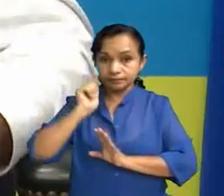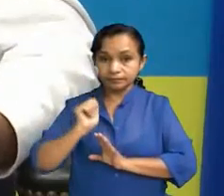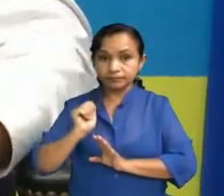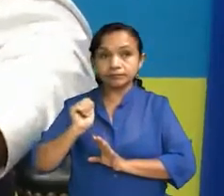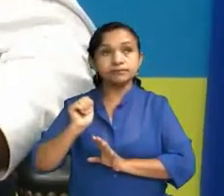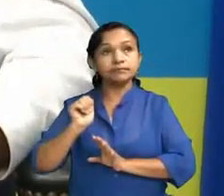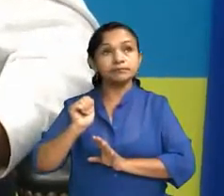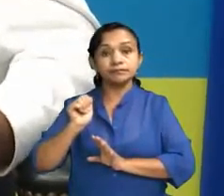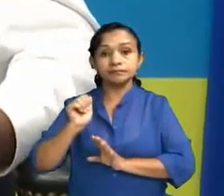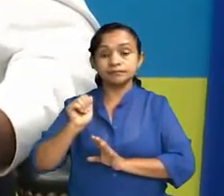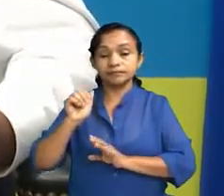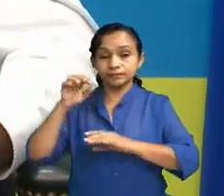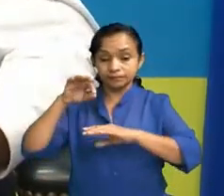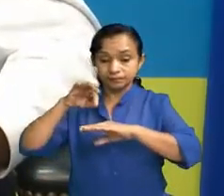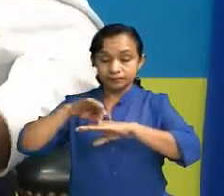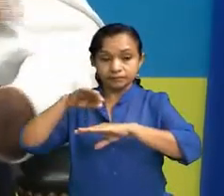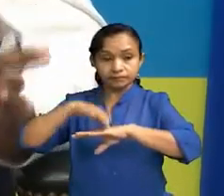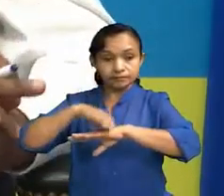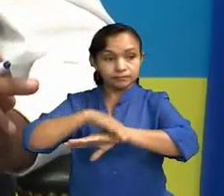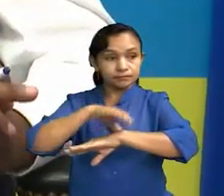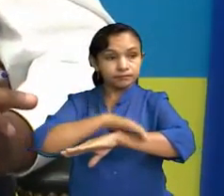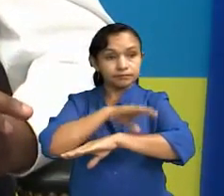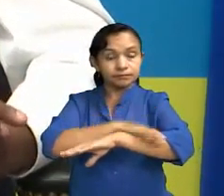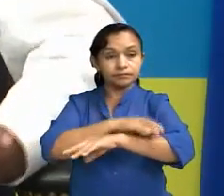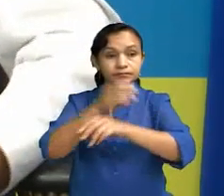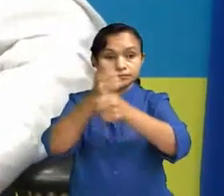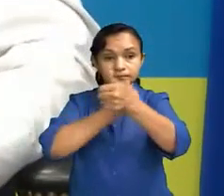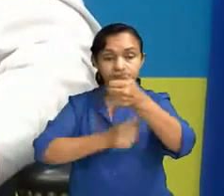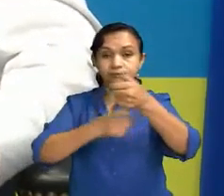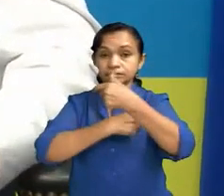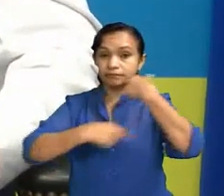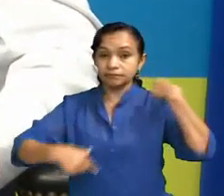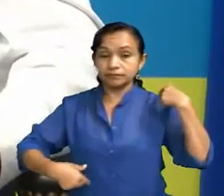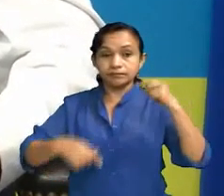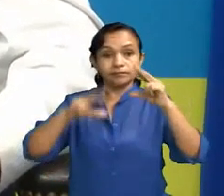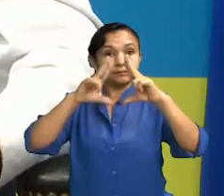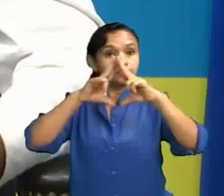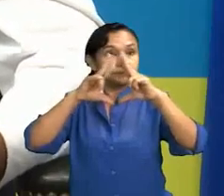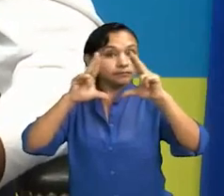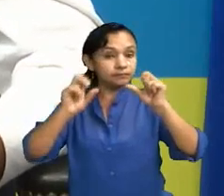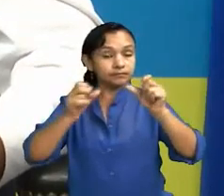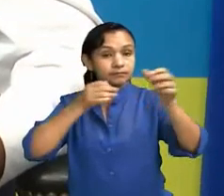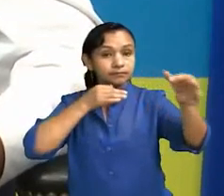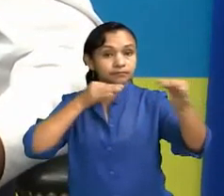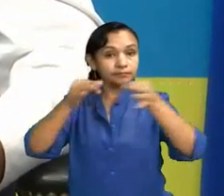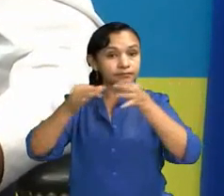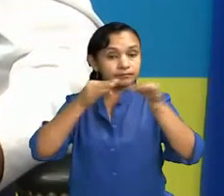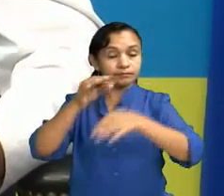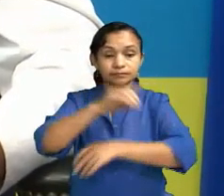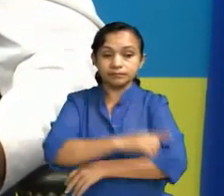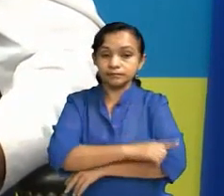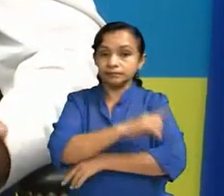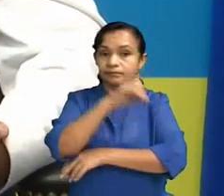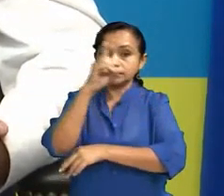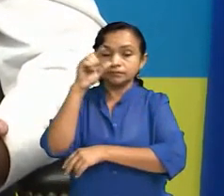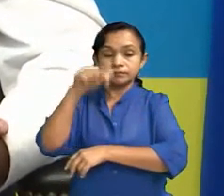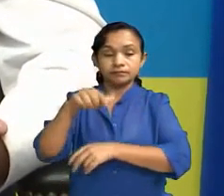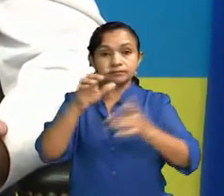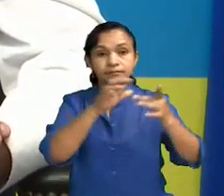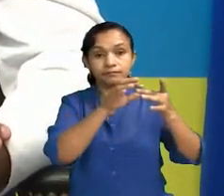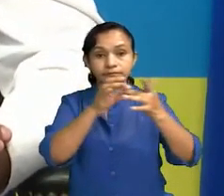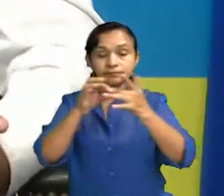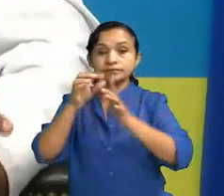la compañera Rosario Murillo, vicepresidenta de la República, hacía hincapié en la conmemoración de este día. Ella decía